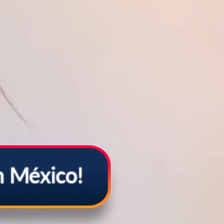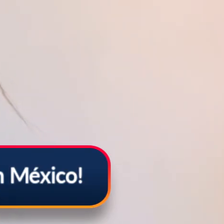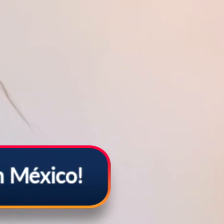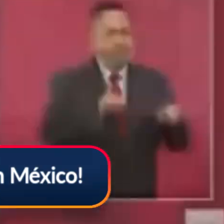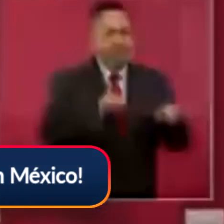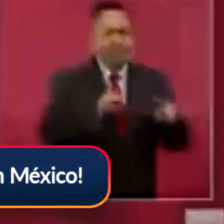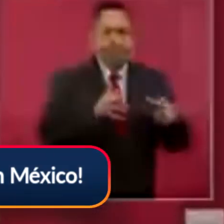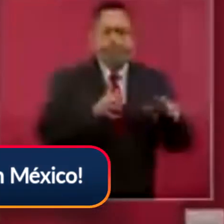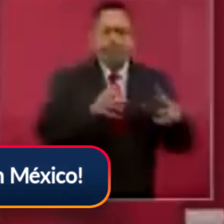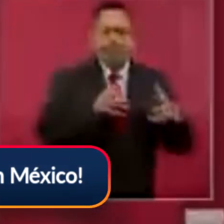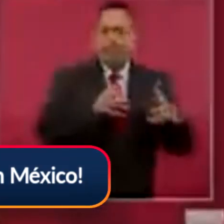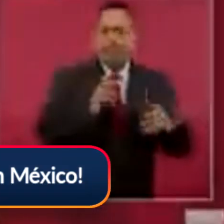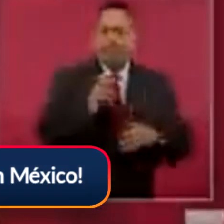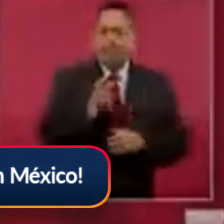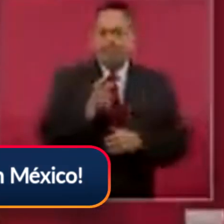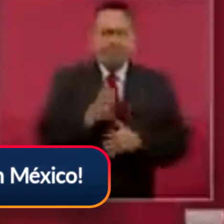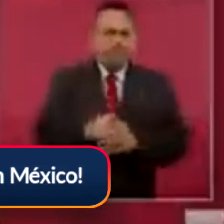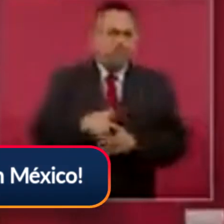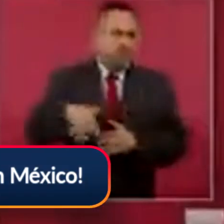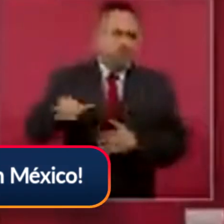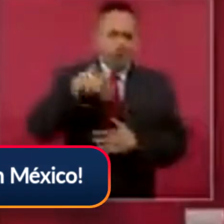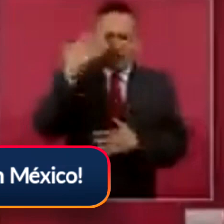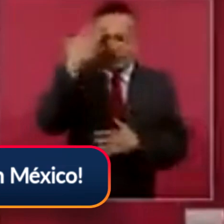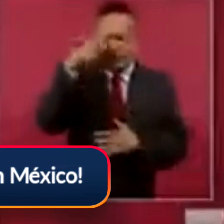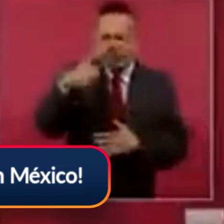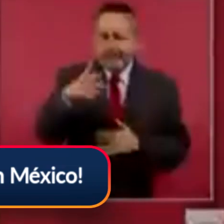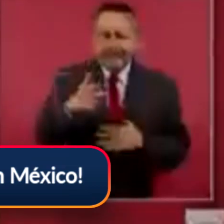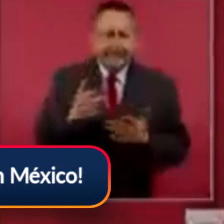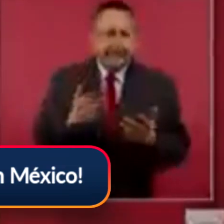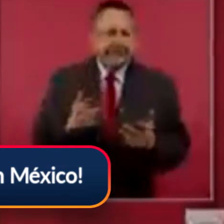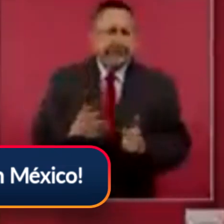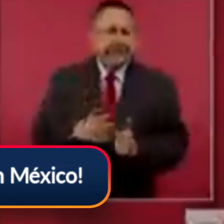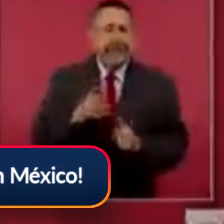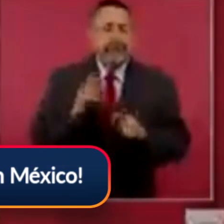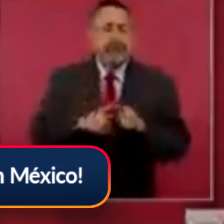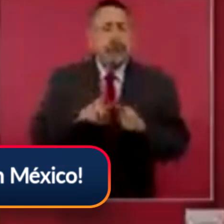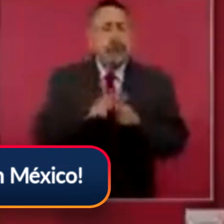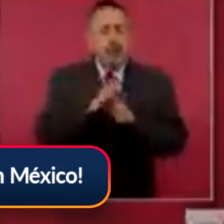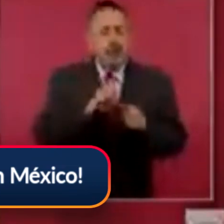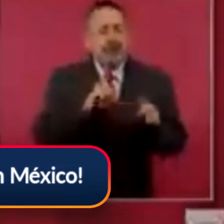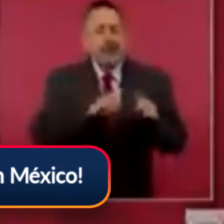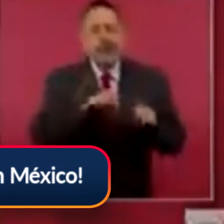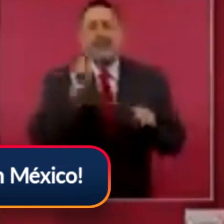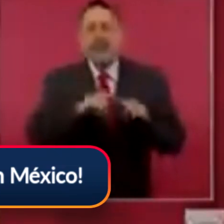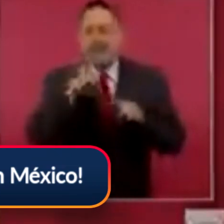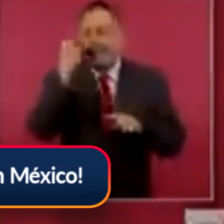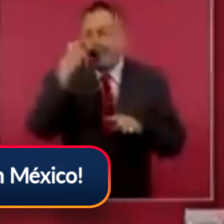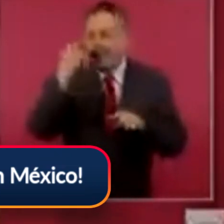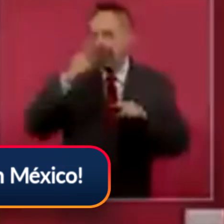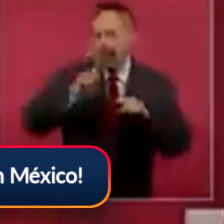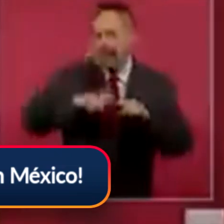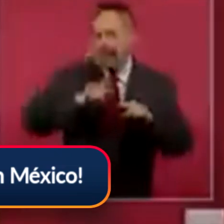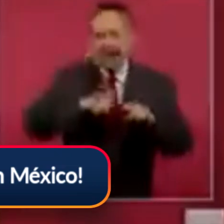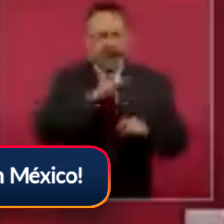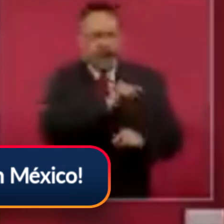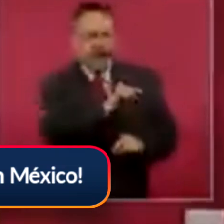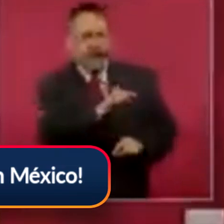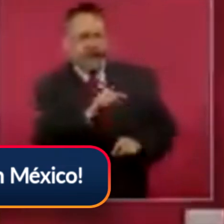país. Es de dominio público qué medios de comunicación, qué periodistas